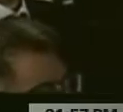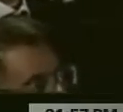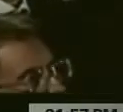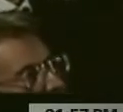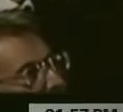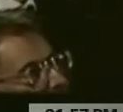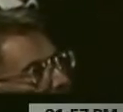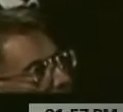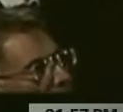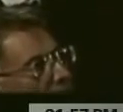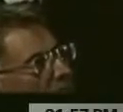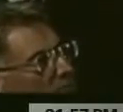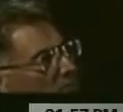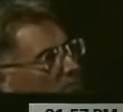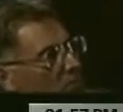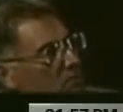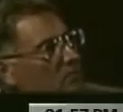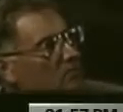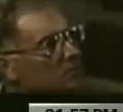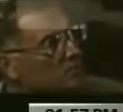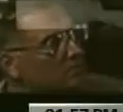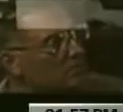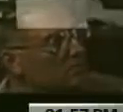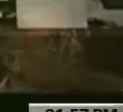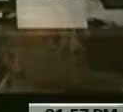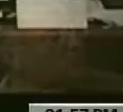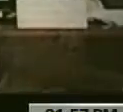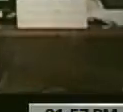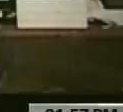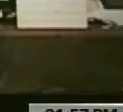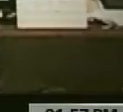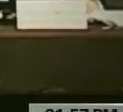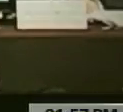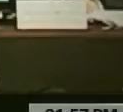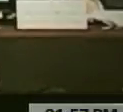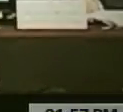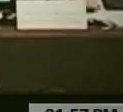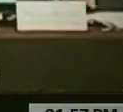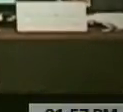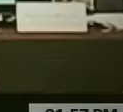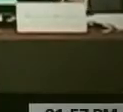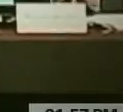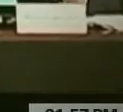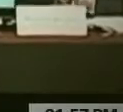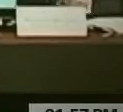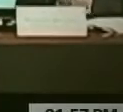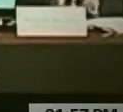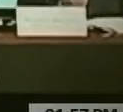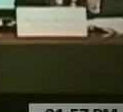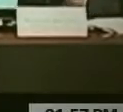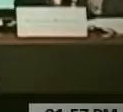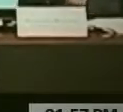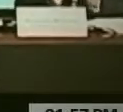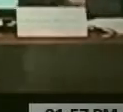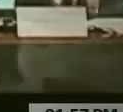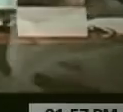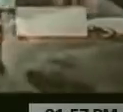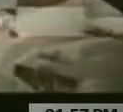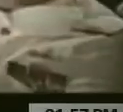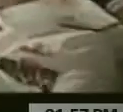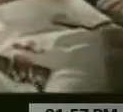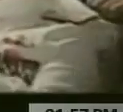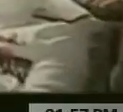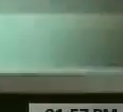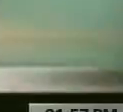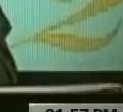minero es una política profundamente soberana, profundamente ecologista y con visión de